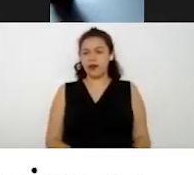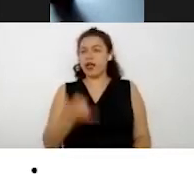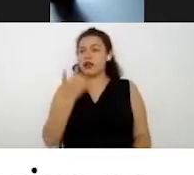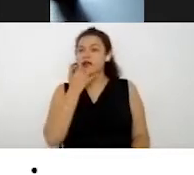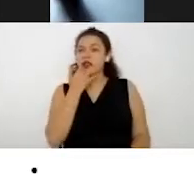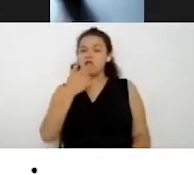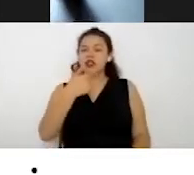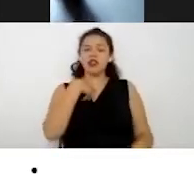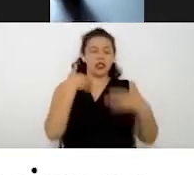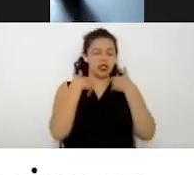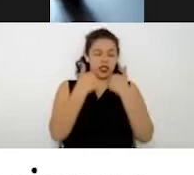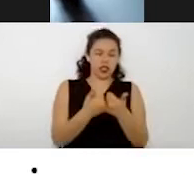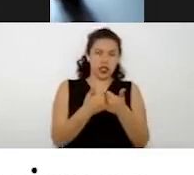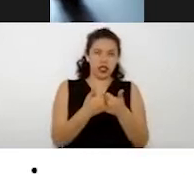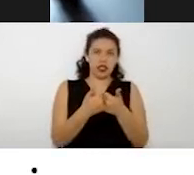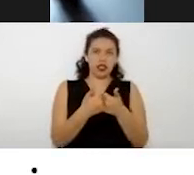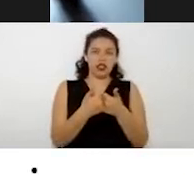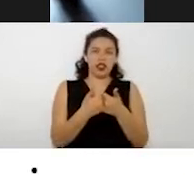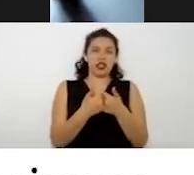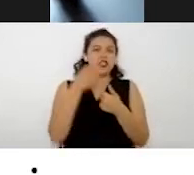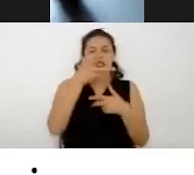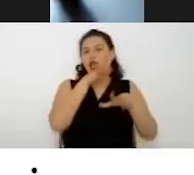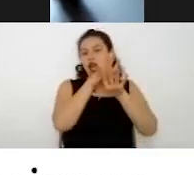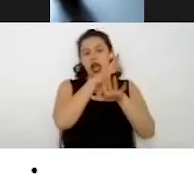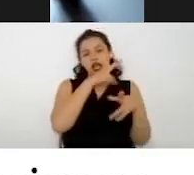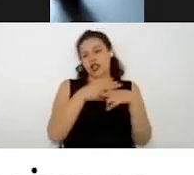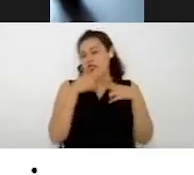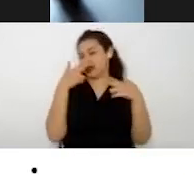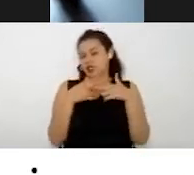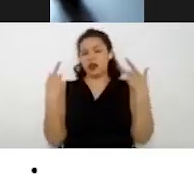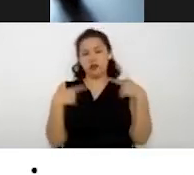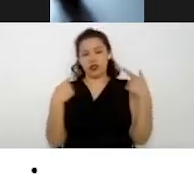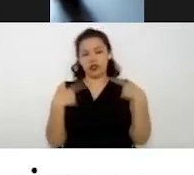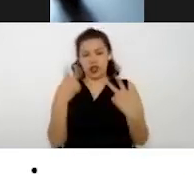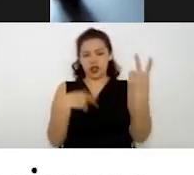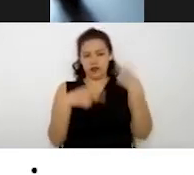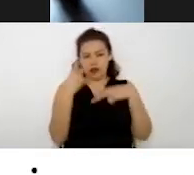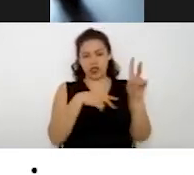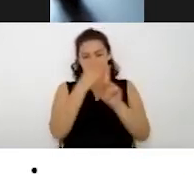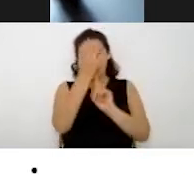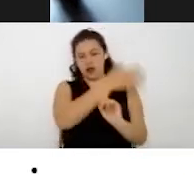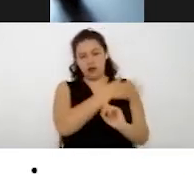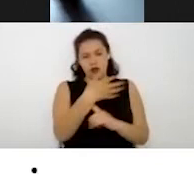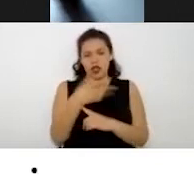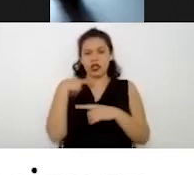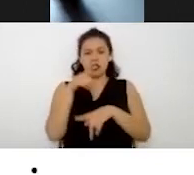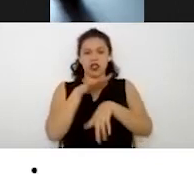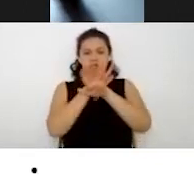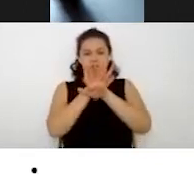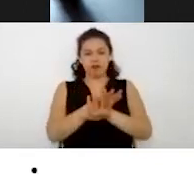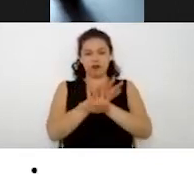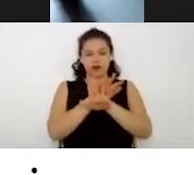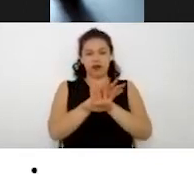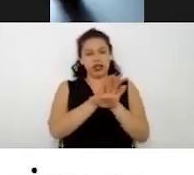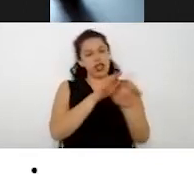yo tengo entendido que es hasta que hasta que llega el de la ambulancia y te apoya, ¿no? Tienes